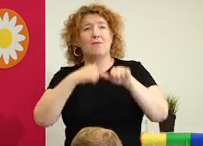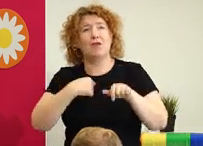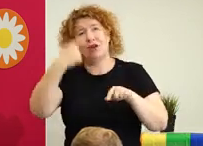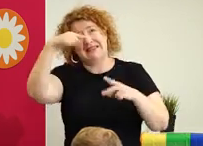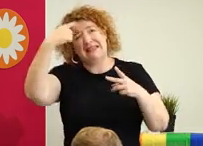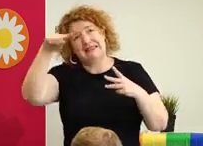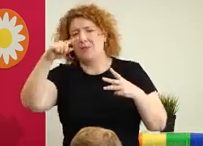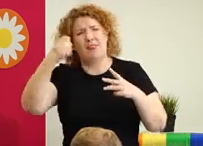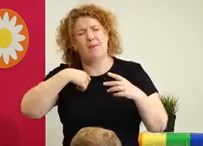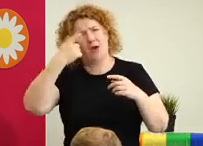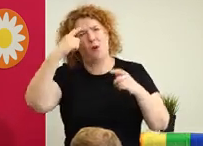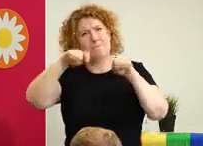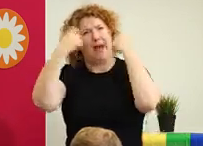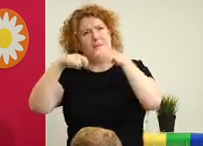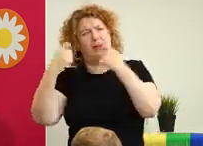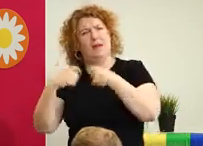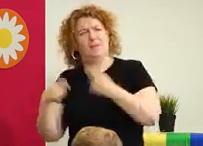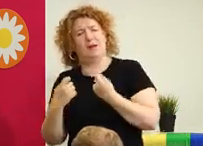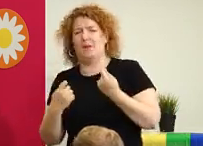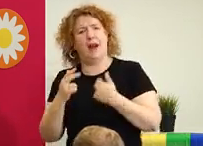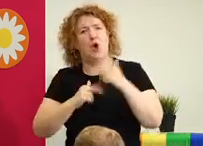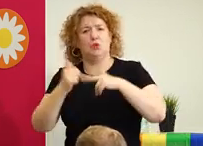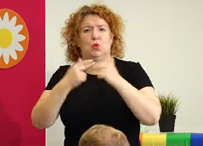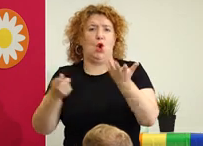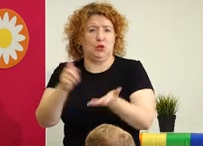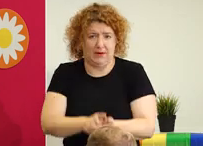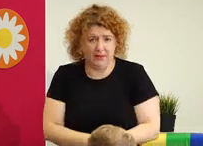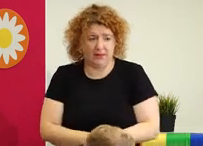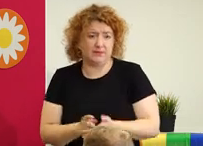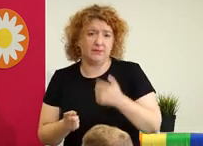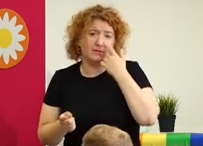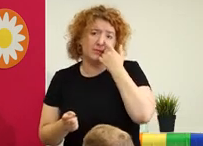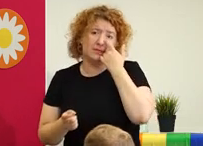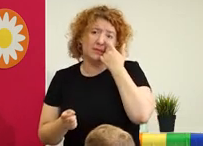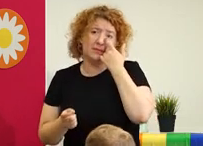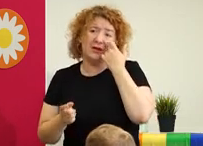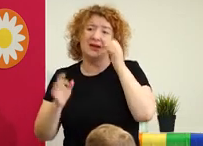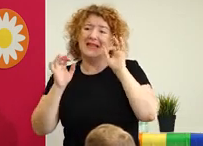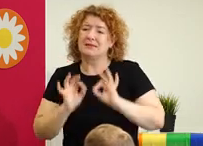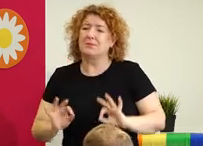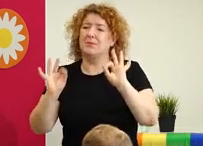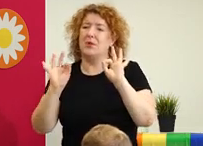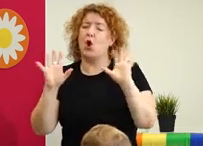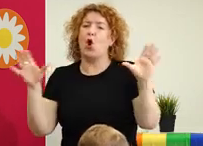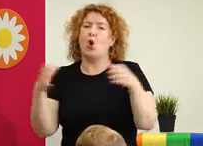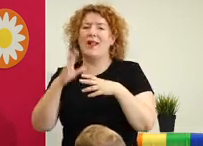y seguir construyendo algo nuevo. Pero creo que en particular en la comunidad